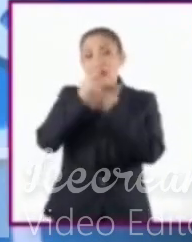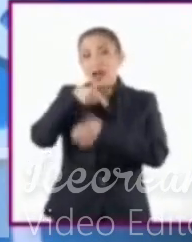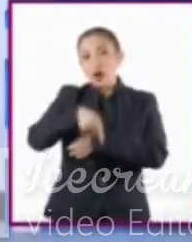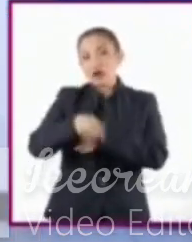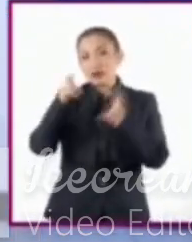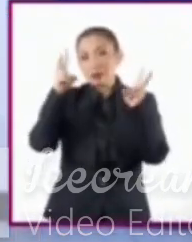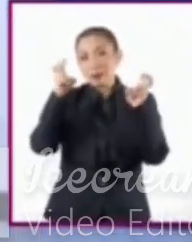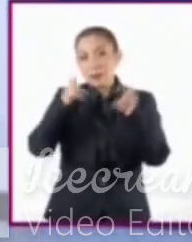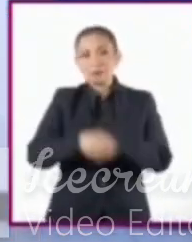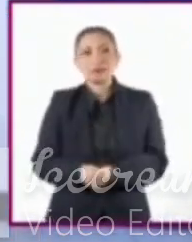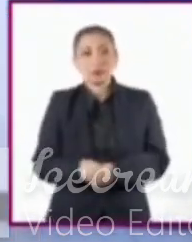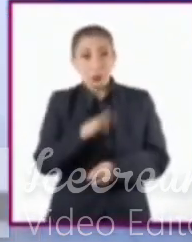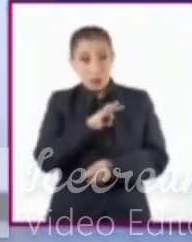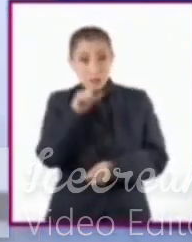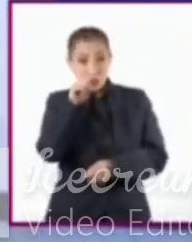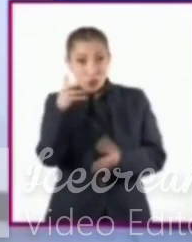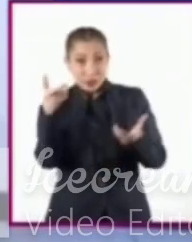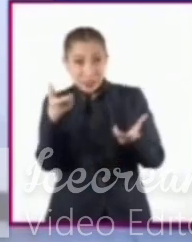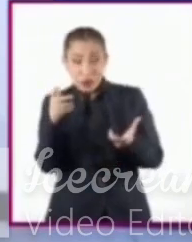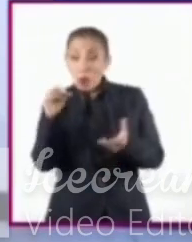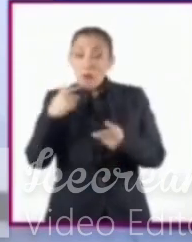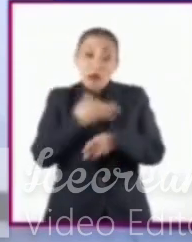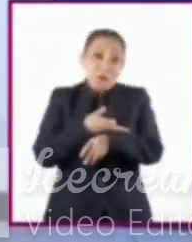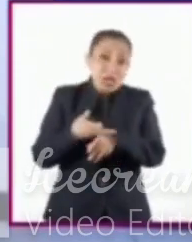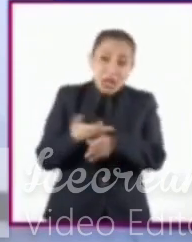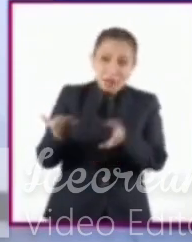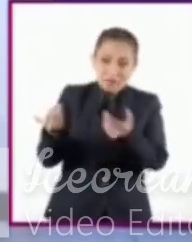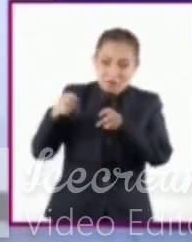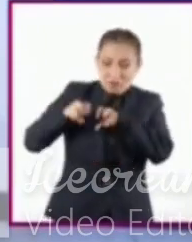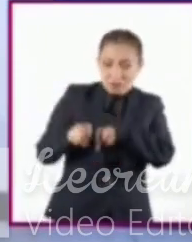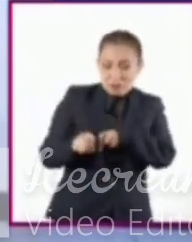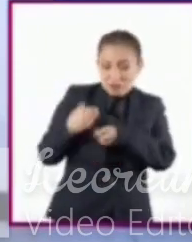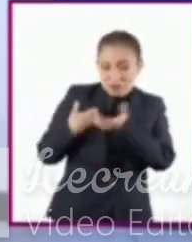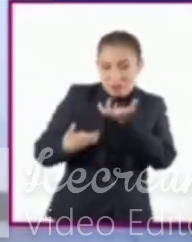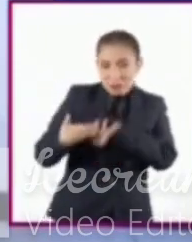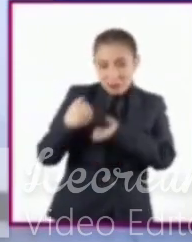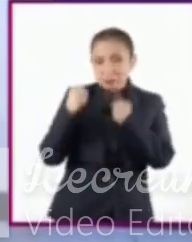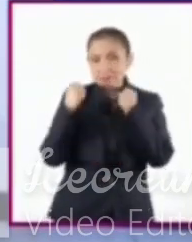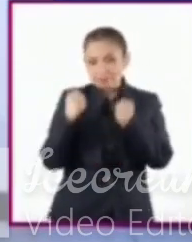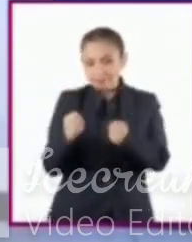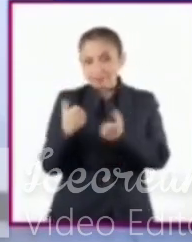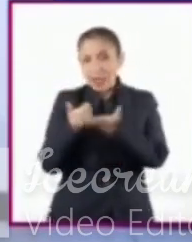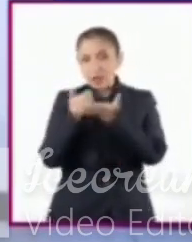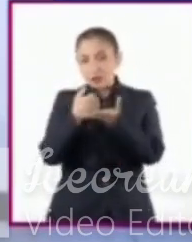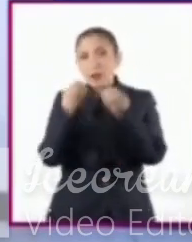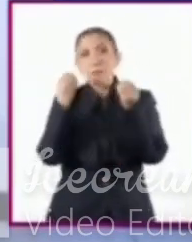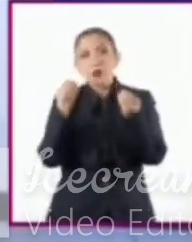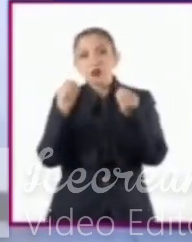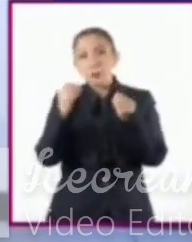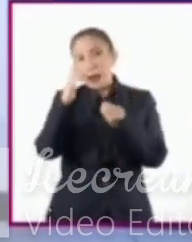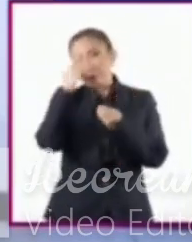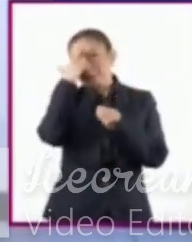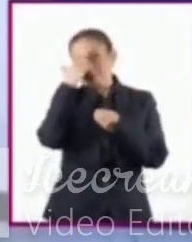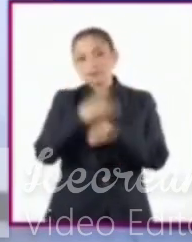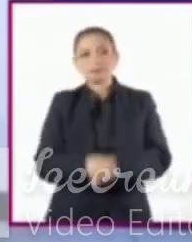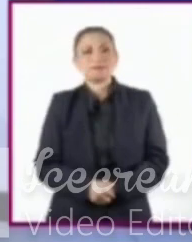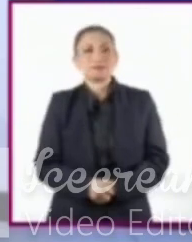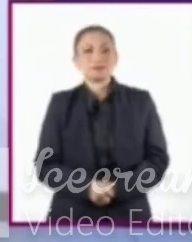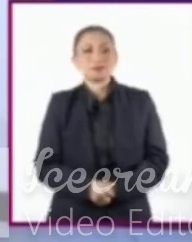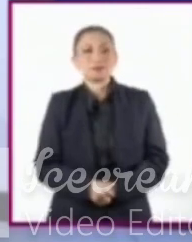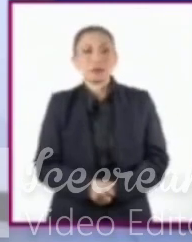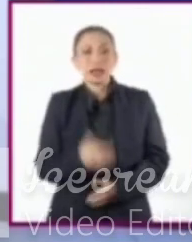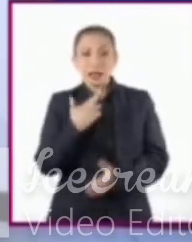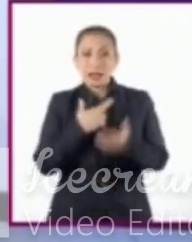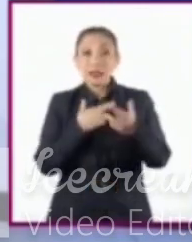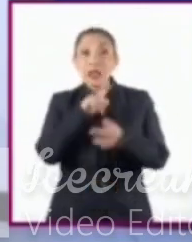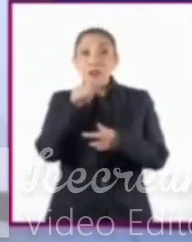programa. Podrían hacerlo con alguien de su familia. Seguramente les ayudará mucho para recordarlo. Y al